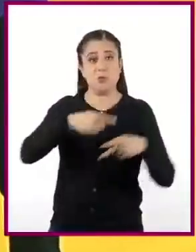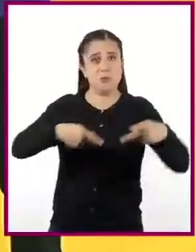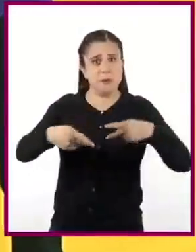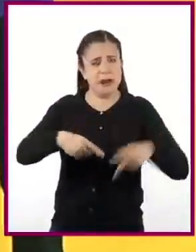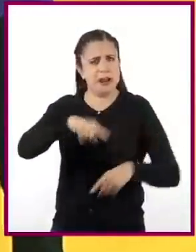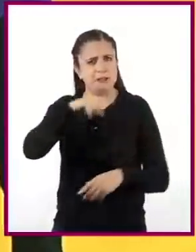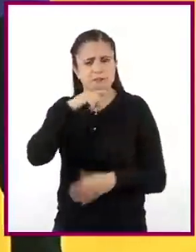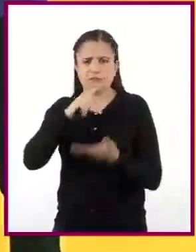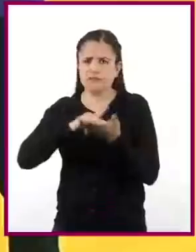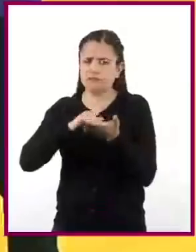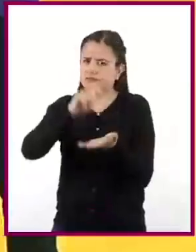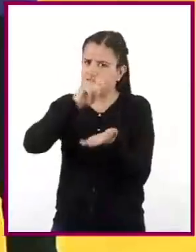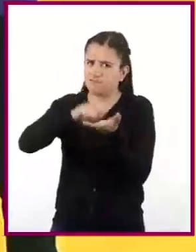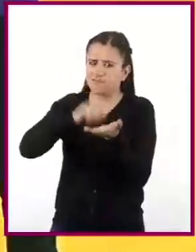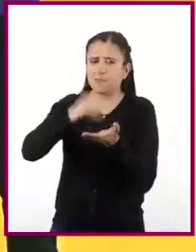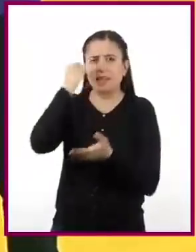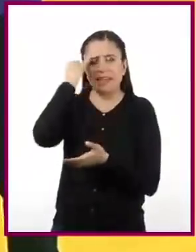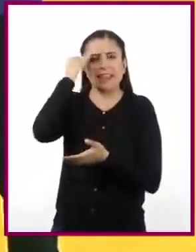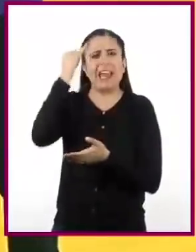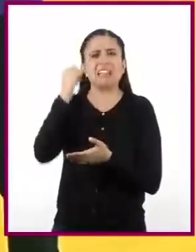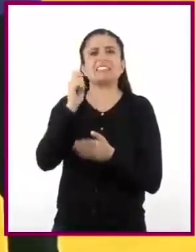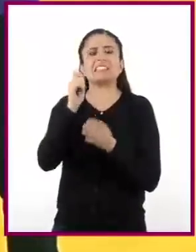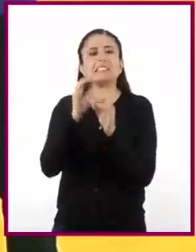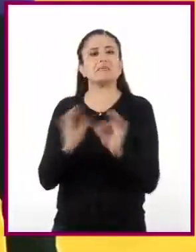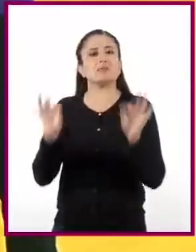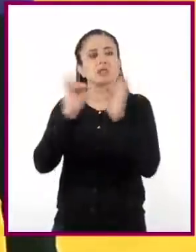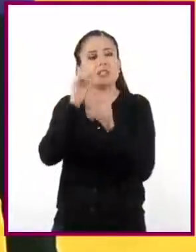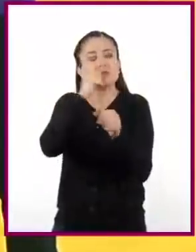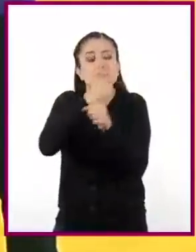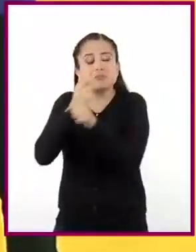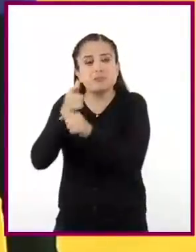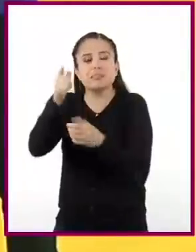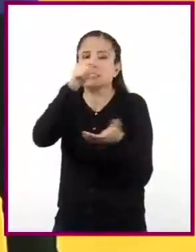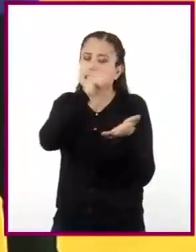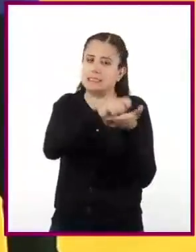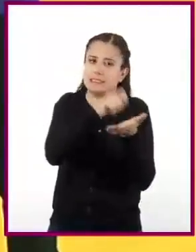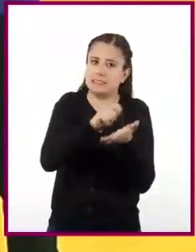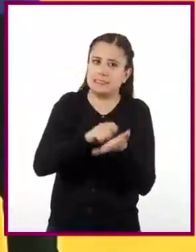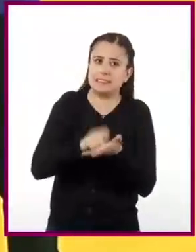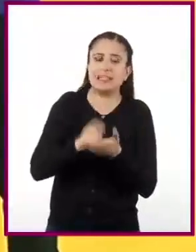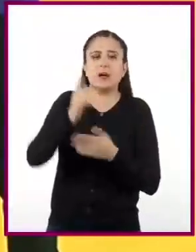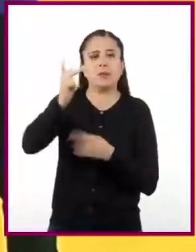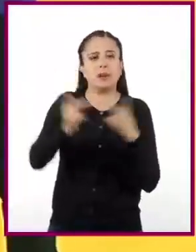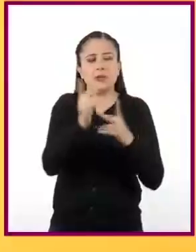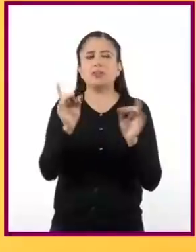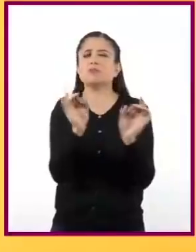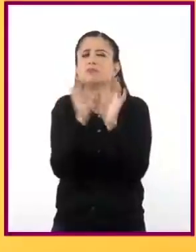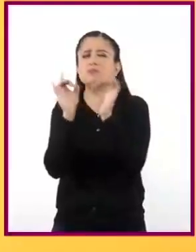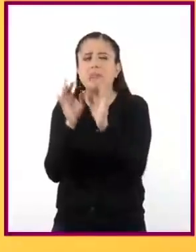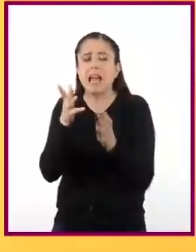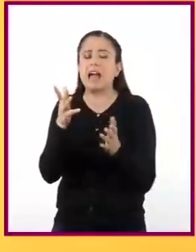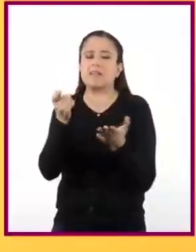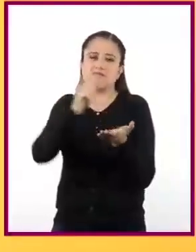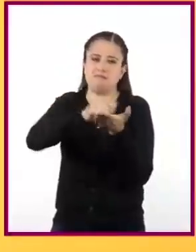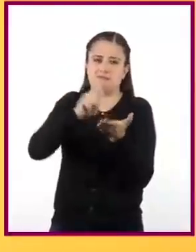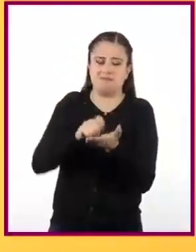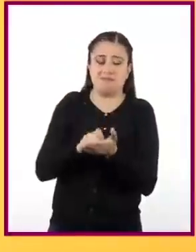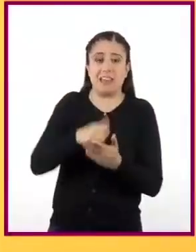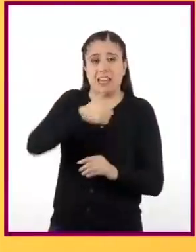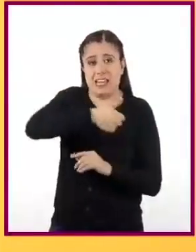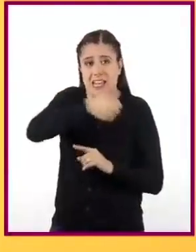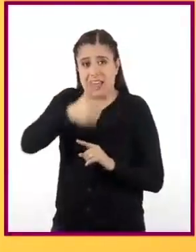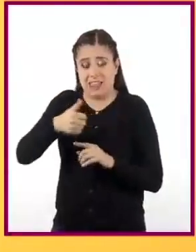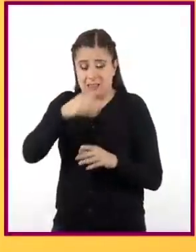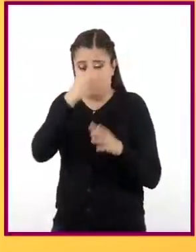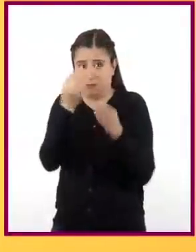y lápiz para que anoten las ideas principales que vayan identificando, así como las preguntas que surjan. Al final de cada sesión